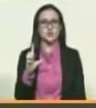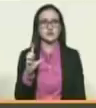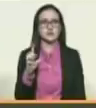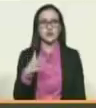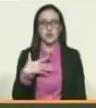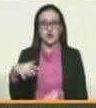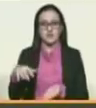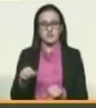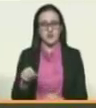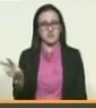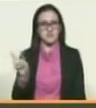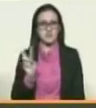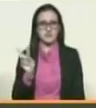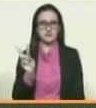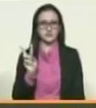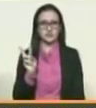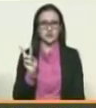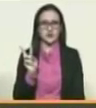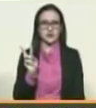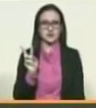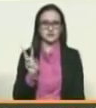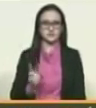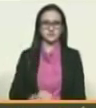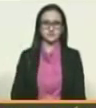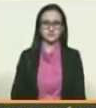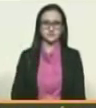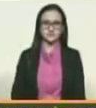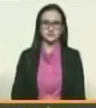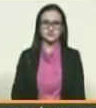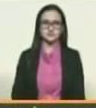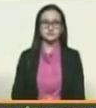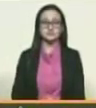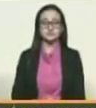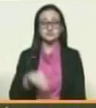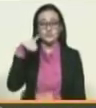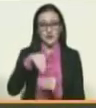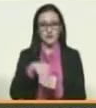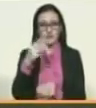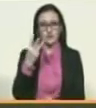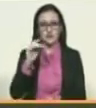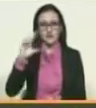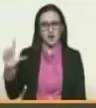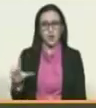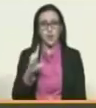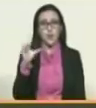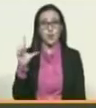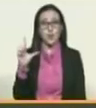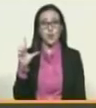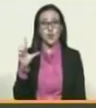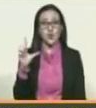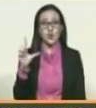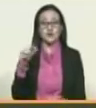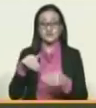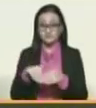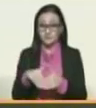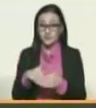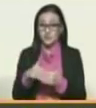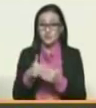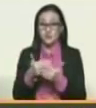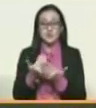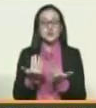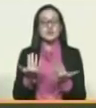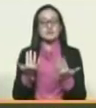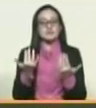instaurara en Venezuela una guerra fratricida. Una elección el 30 de julio que al amanecer ya